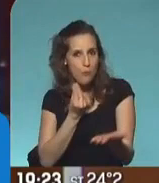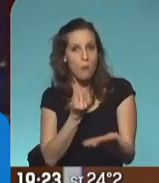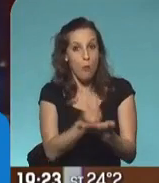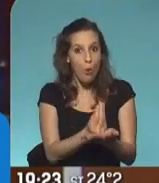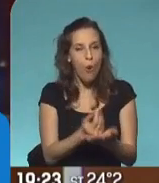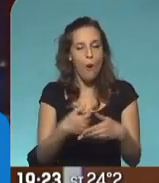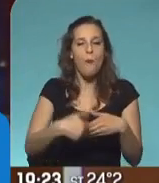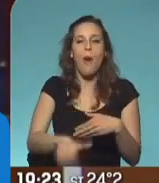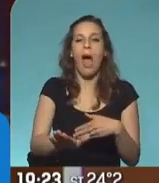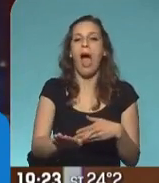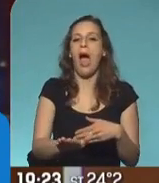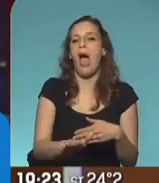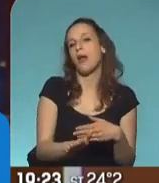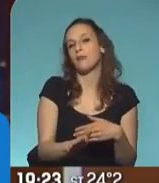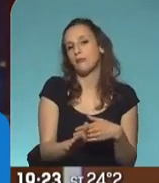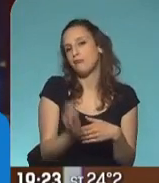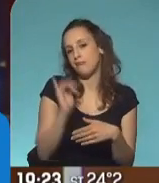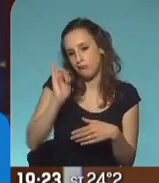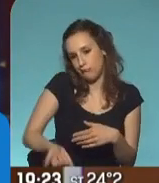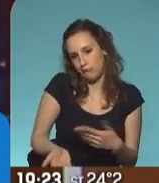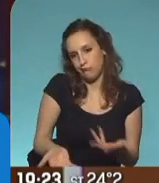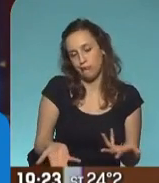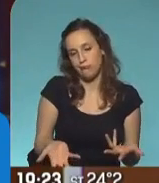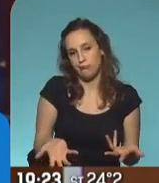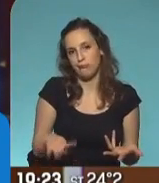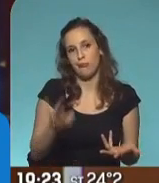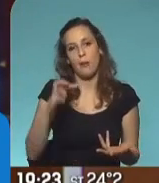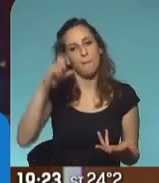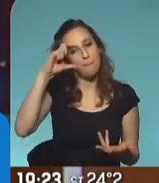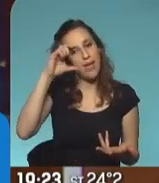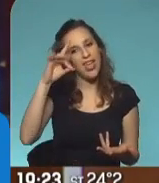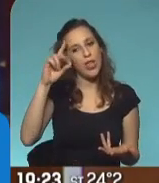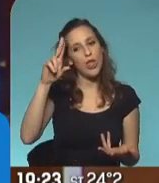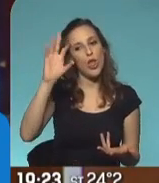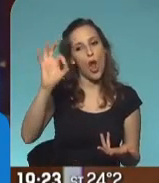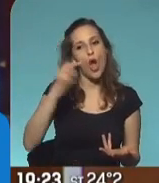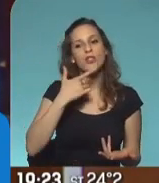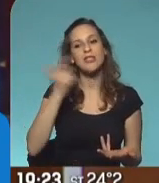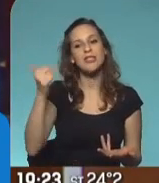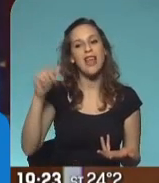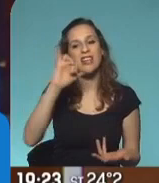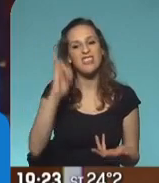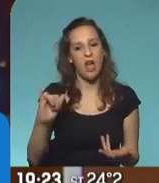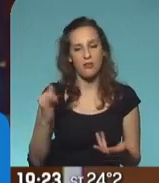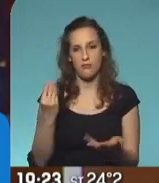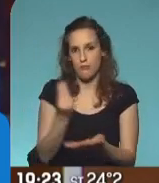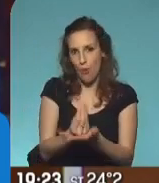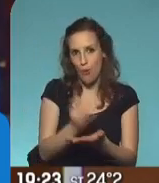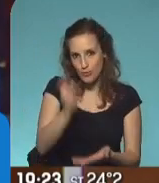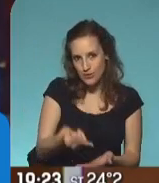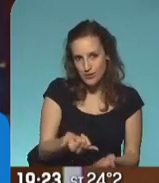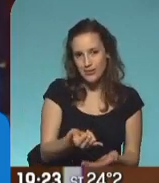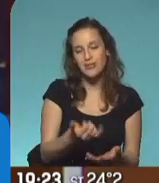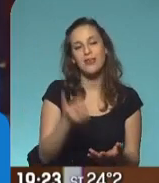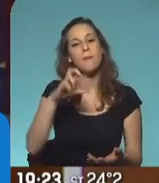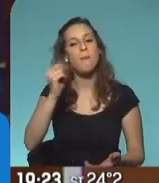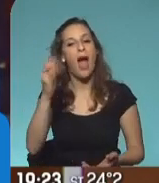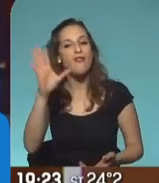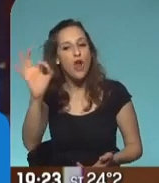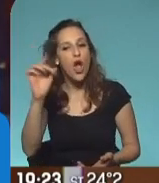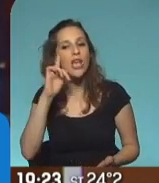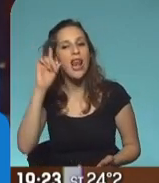para conseguir la investidura de Pedro Sánchez, que será el presidente del gobierno. Pablo Iglesias será el